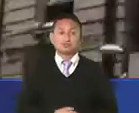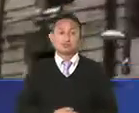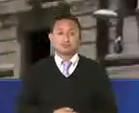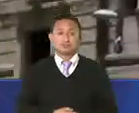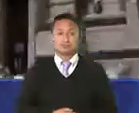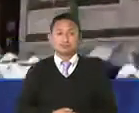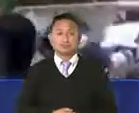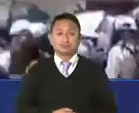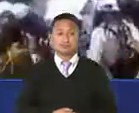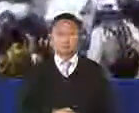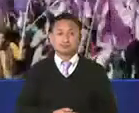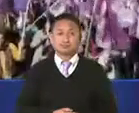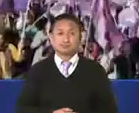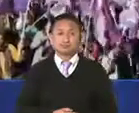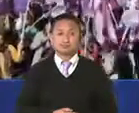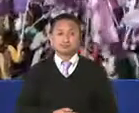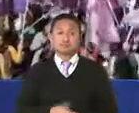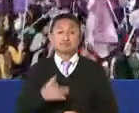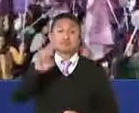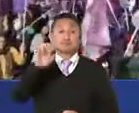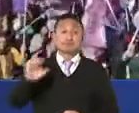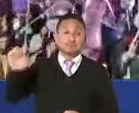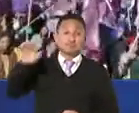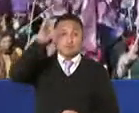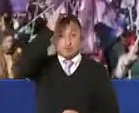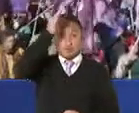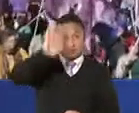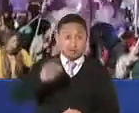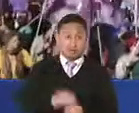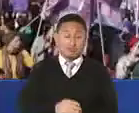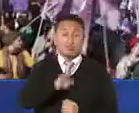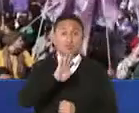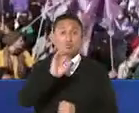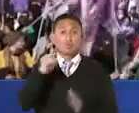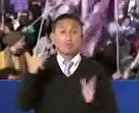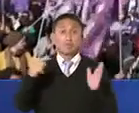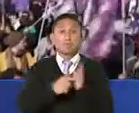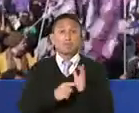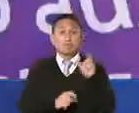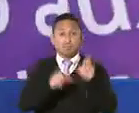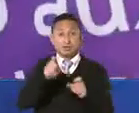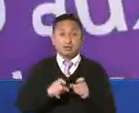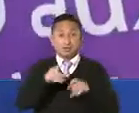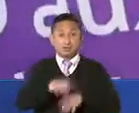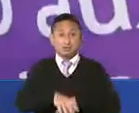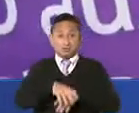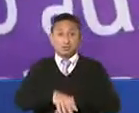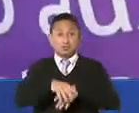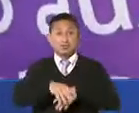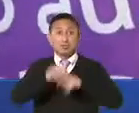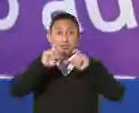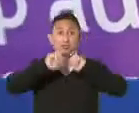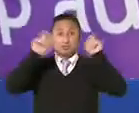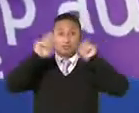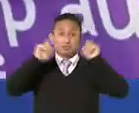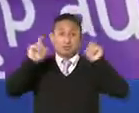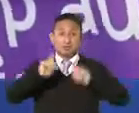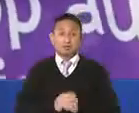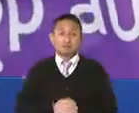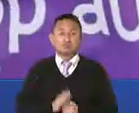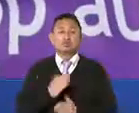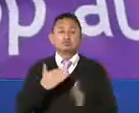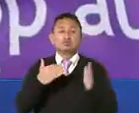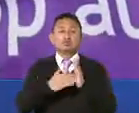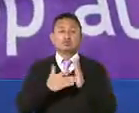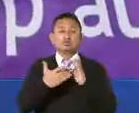en países europeos como francia donde cerca de 40 mil personas salieron a las calles con gritos y pancartas marcharon contra la violencia de género igualdad